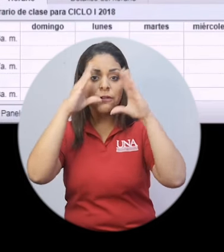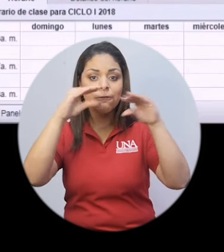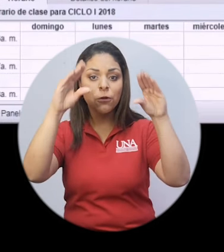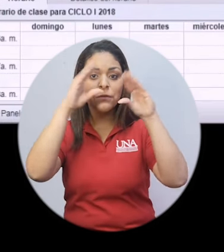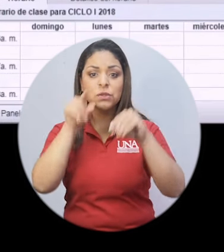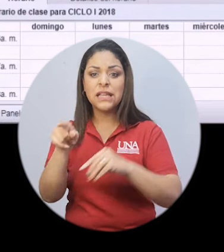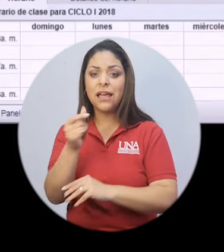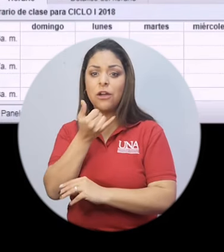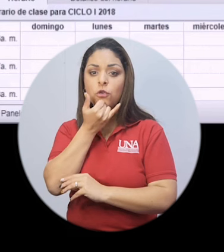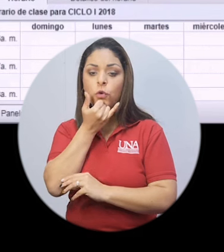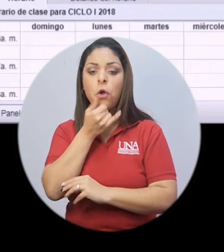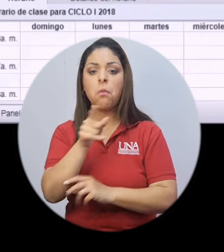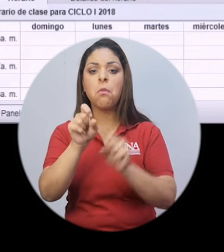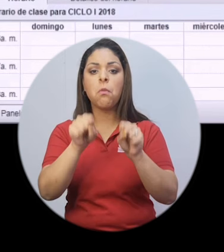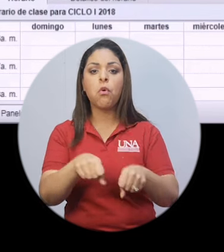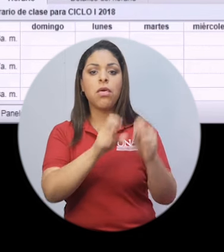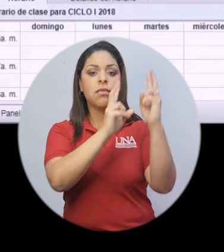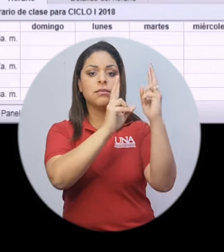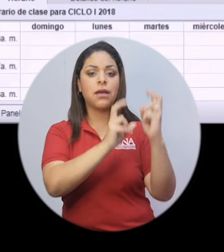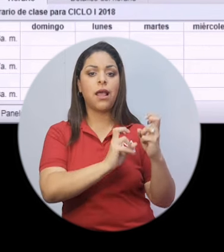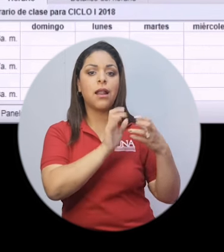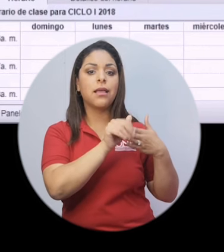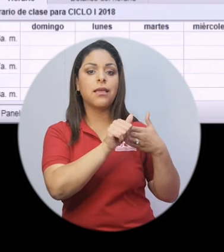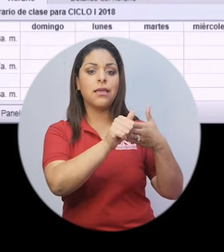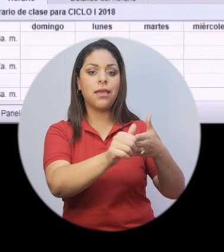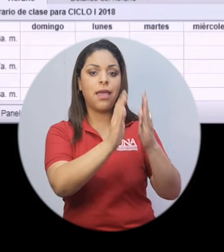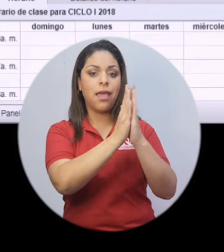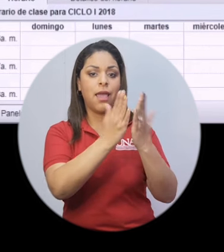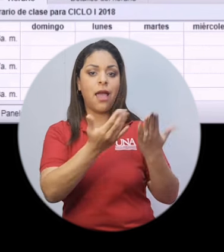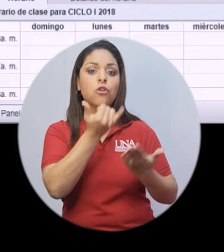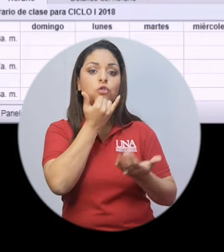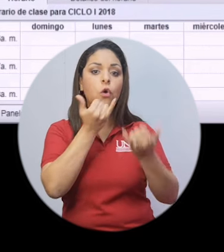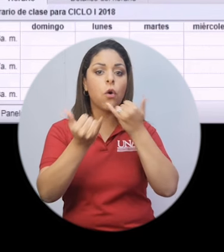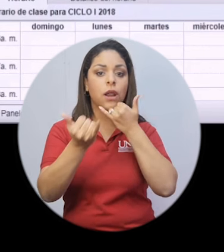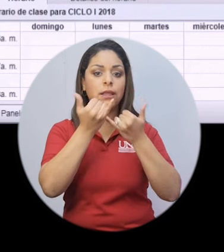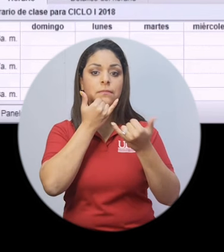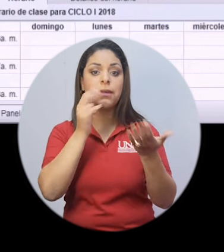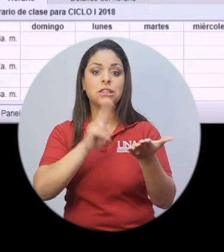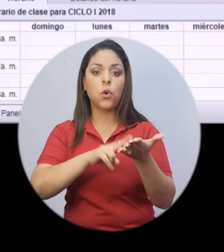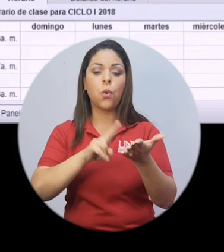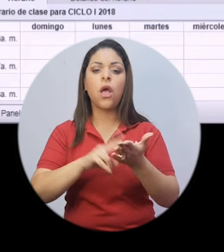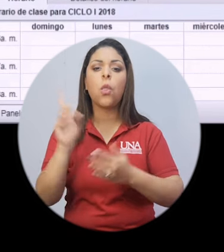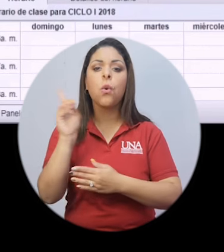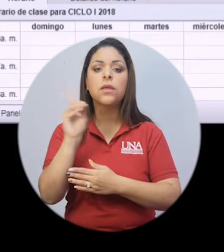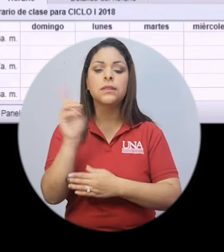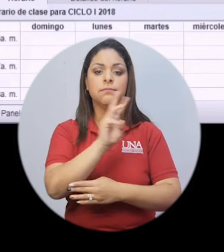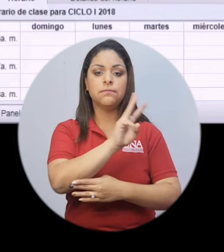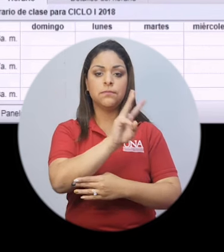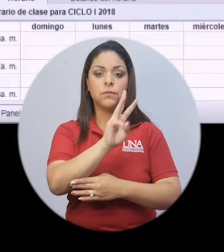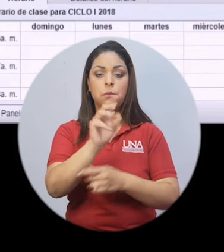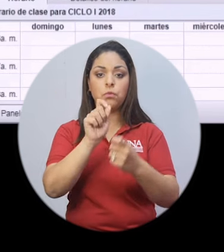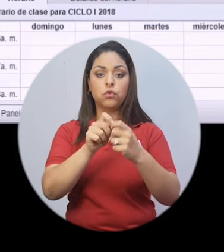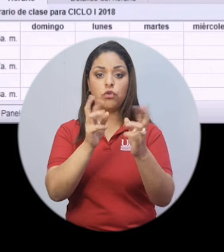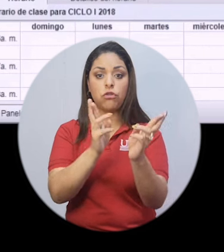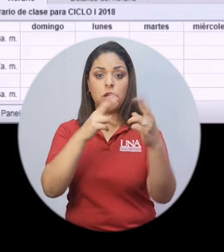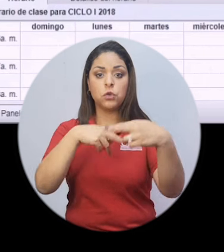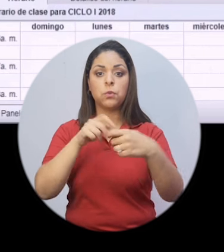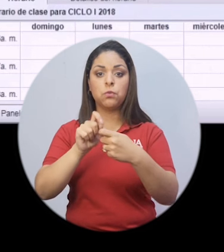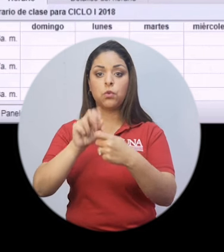error desplegado, descarga la guía de errores de matrícula ingresando a